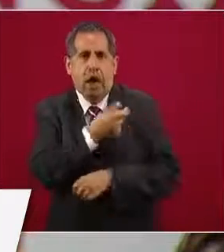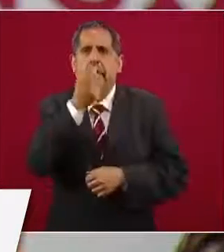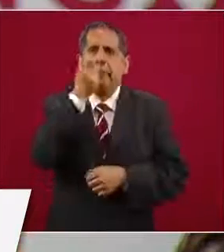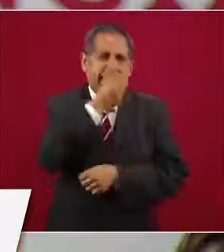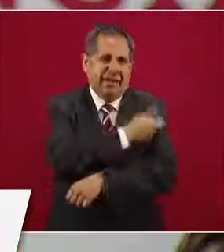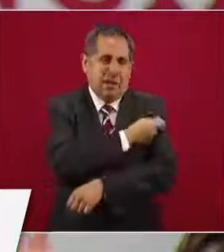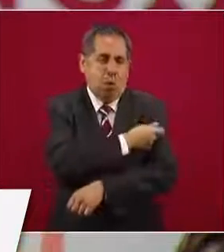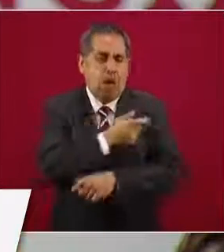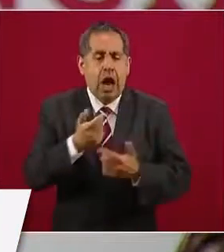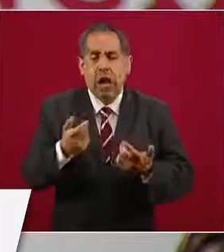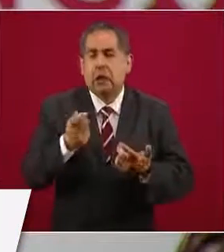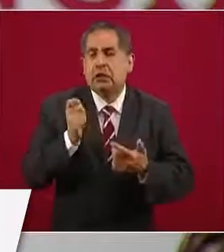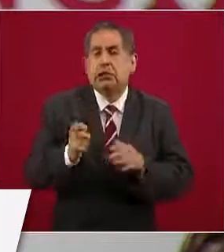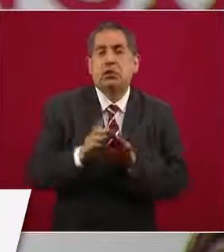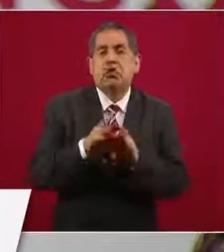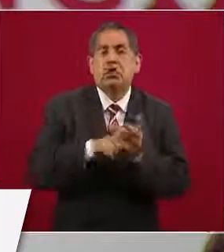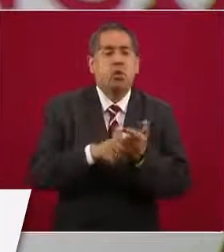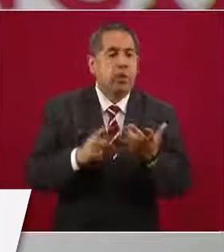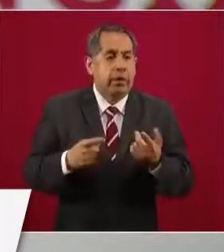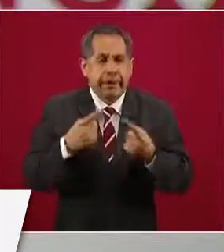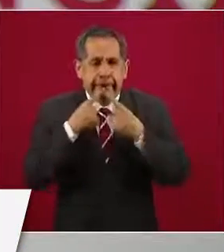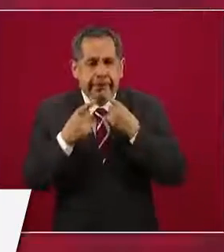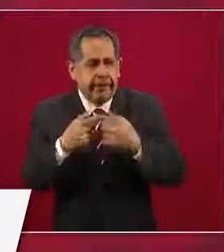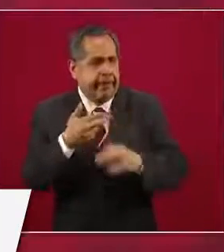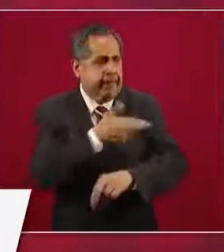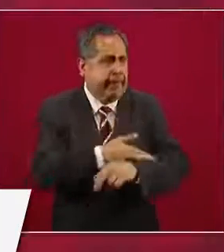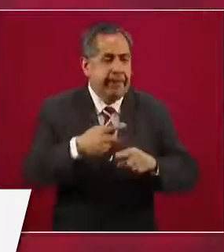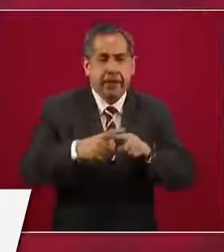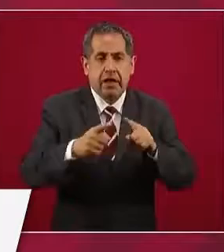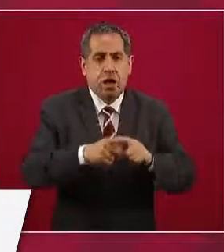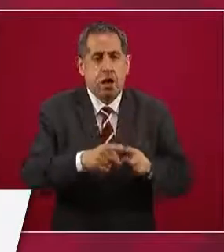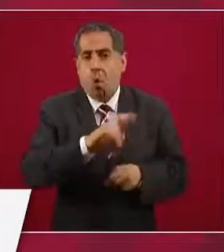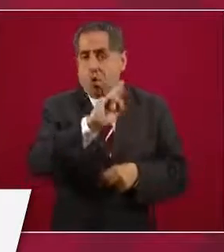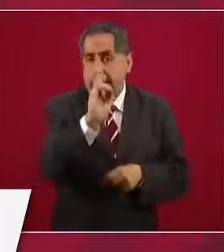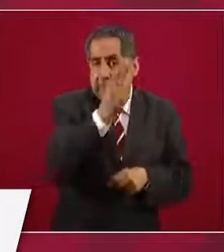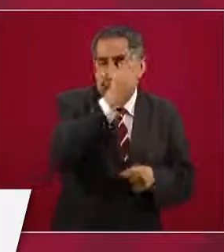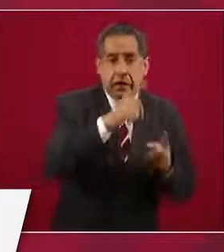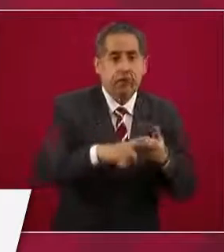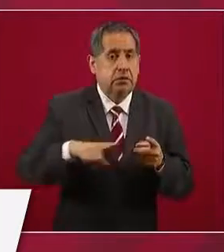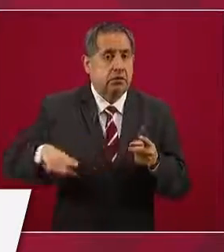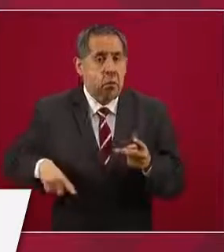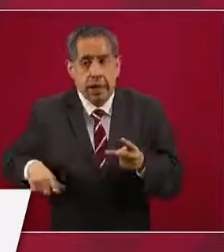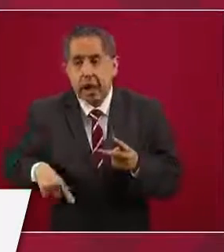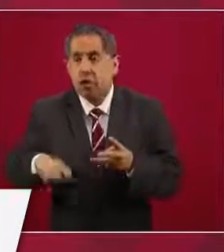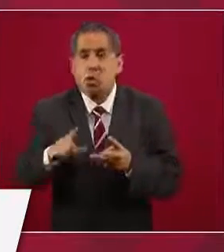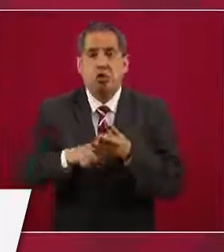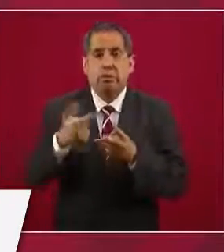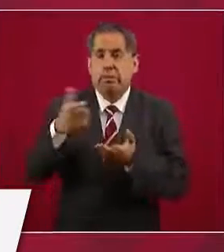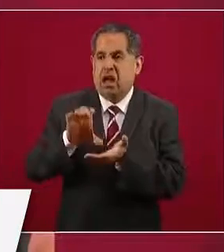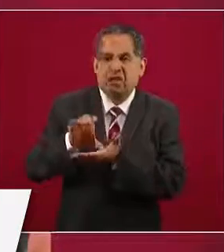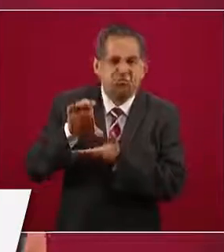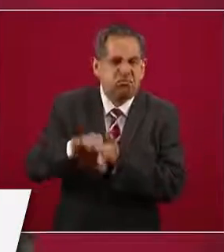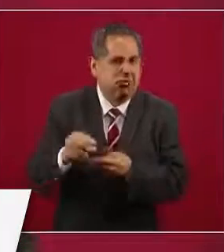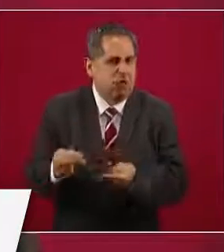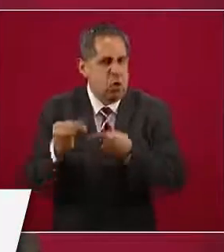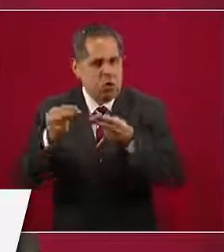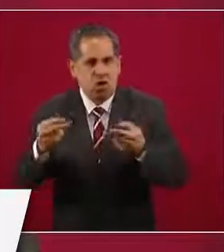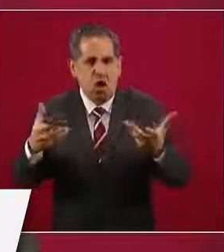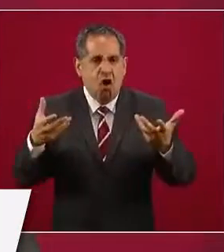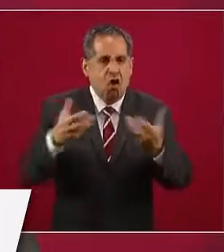de colaboración entre instituciones académicas gobiernos inversores y